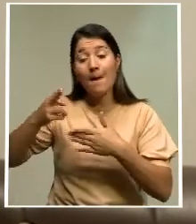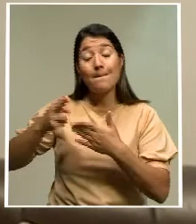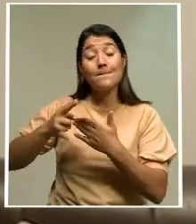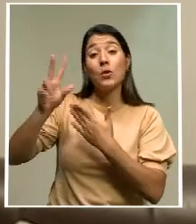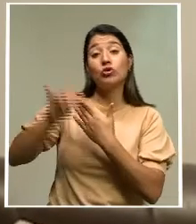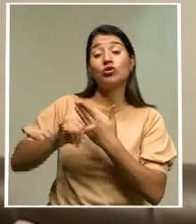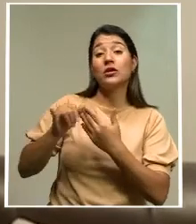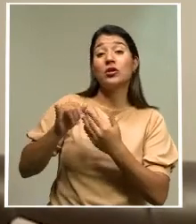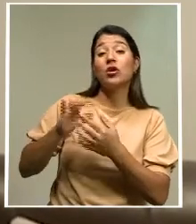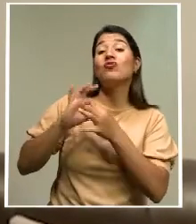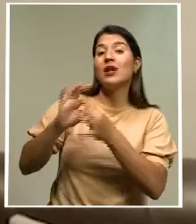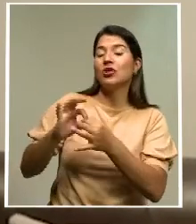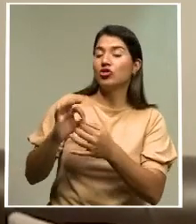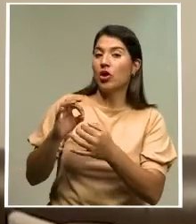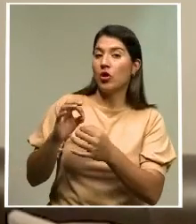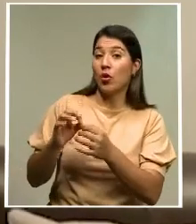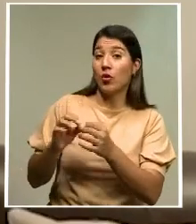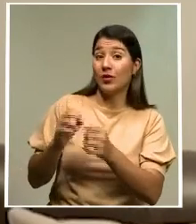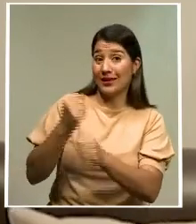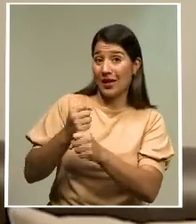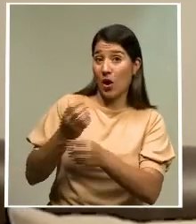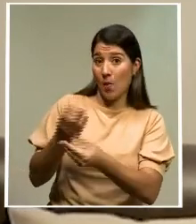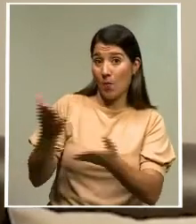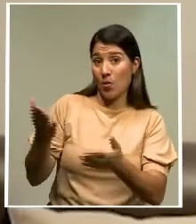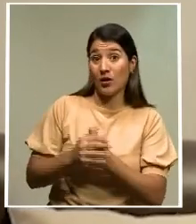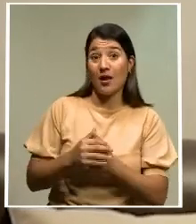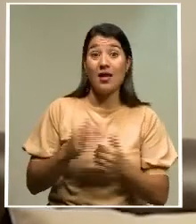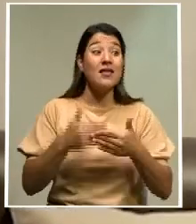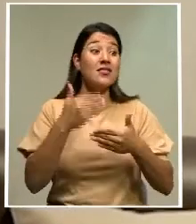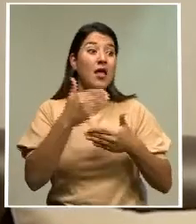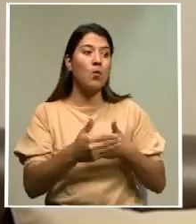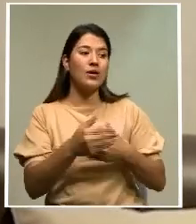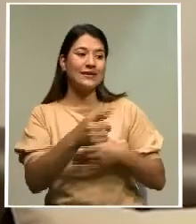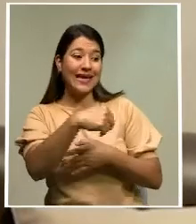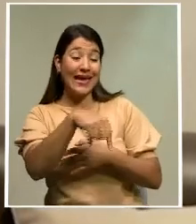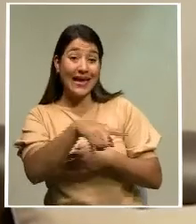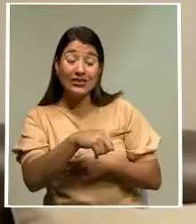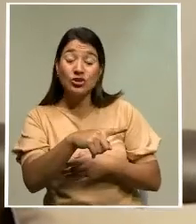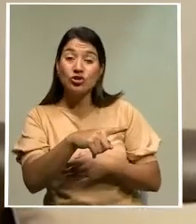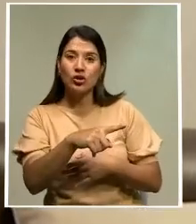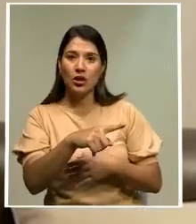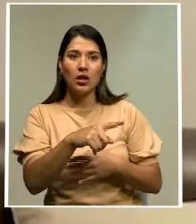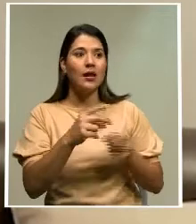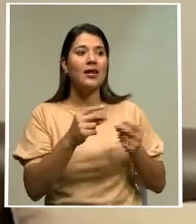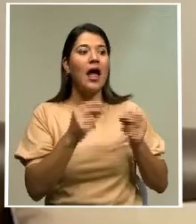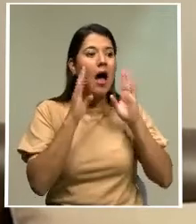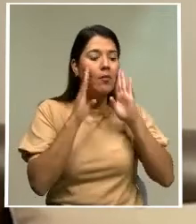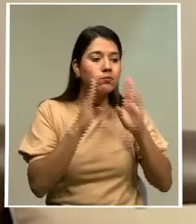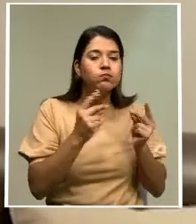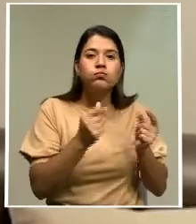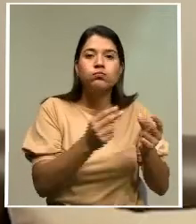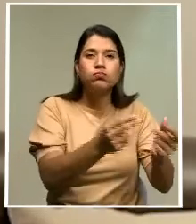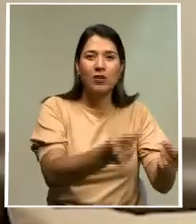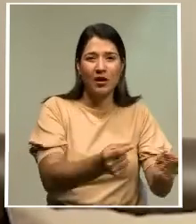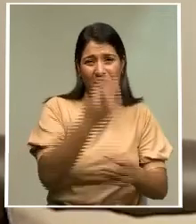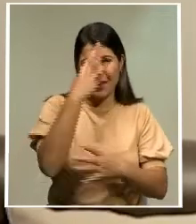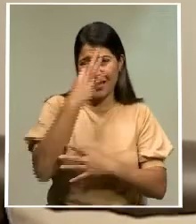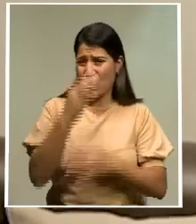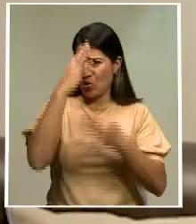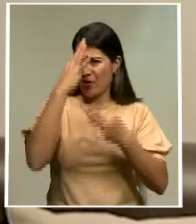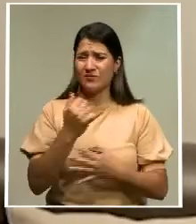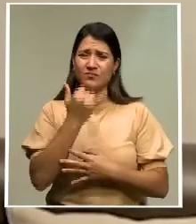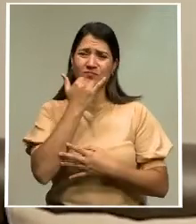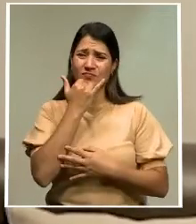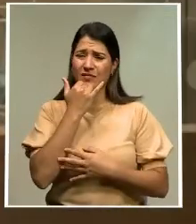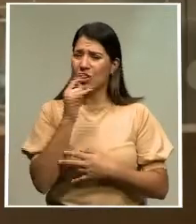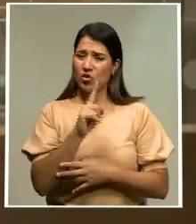vía rápida a los proyectos que son impuestos para los costarricenses. Me parece que la ruta es equivocada y me parece que es una inmadurez total